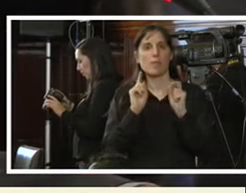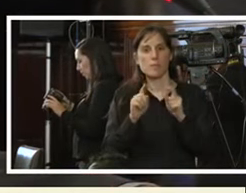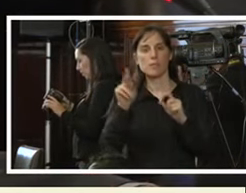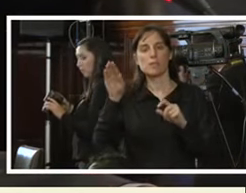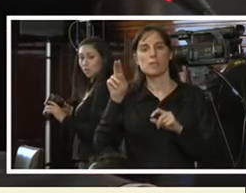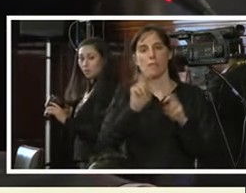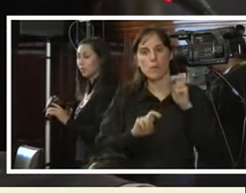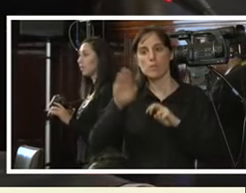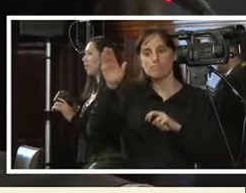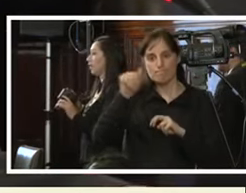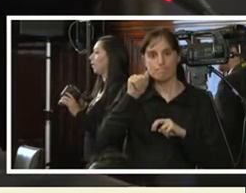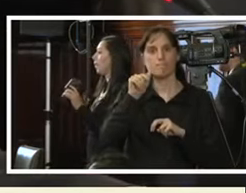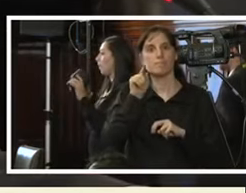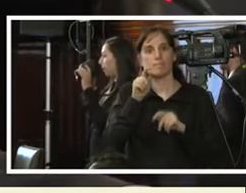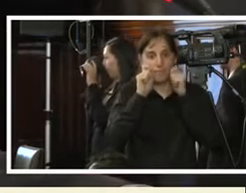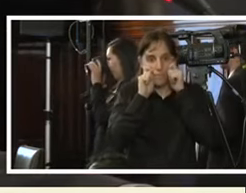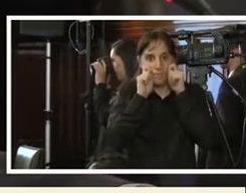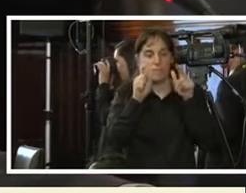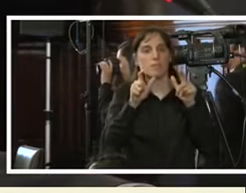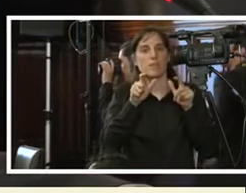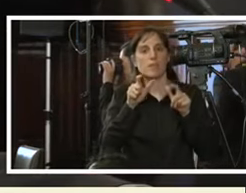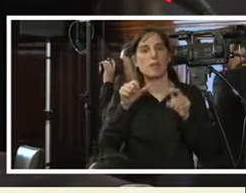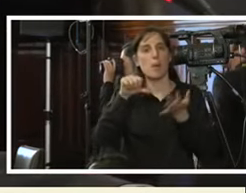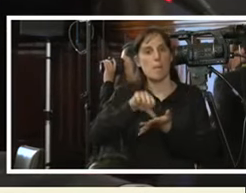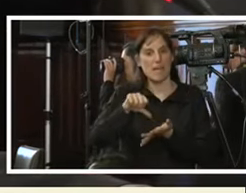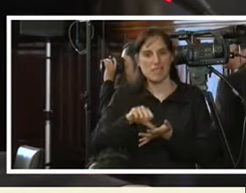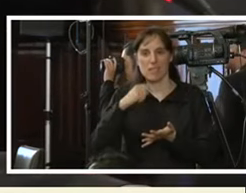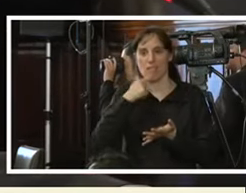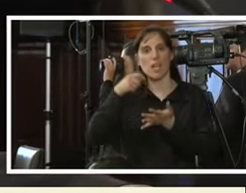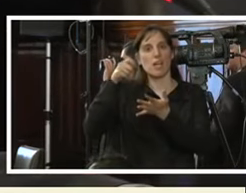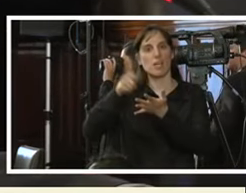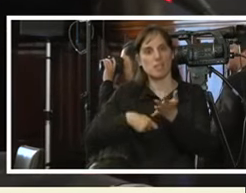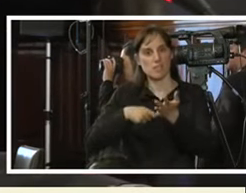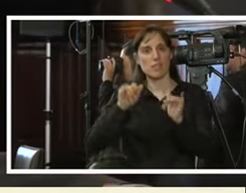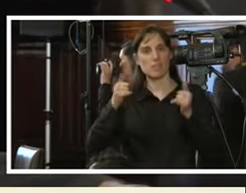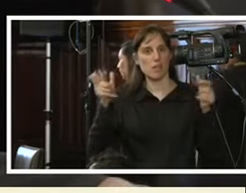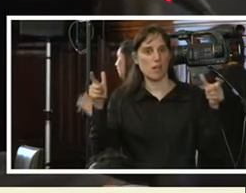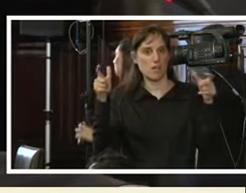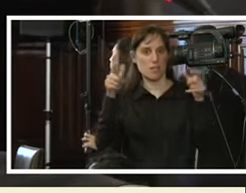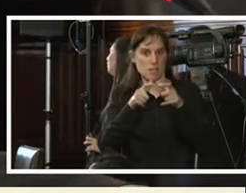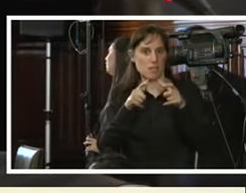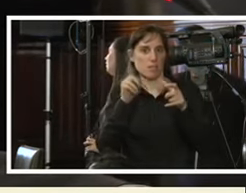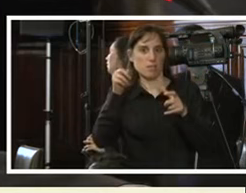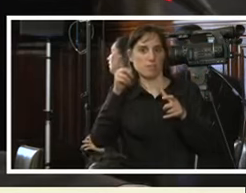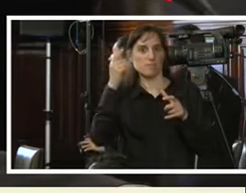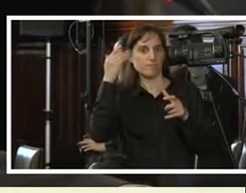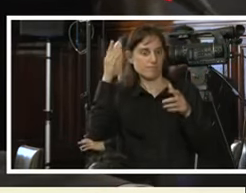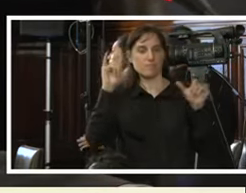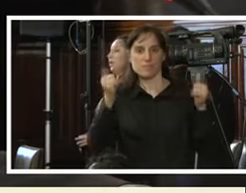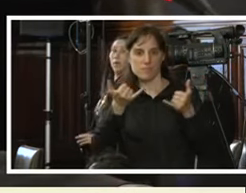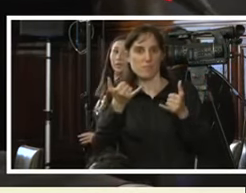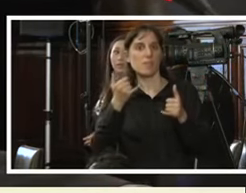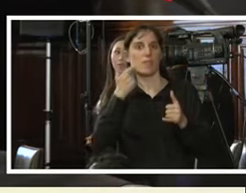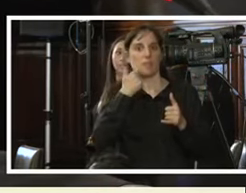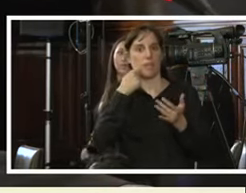a los países de la región para la ratificación de la convención para la protección de los derechos de las personas mayores